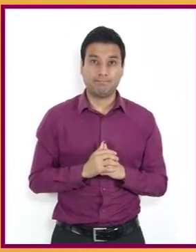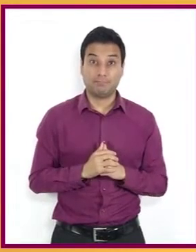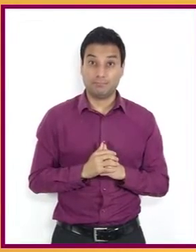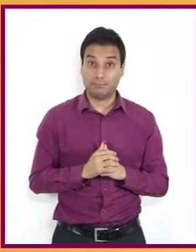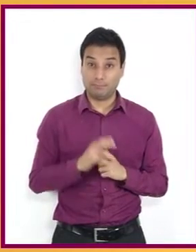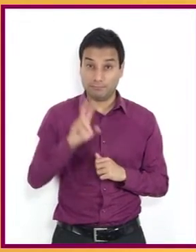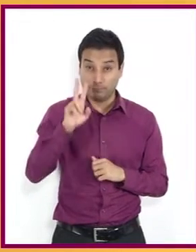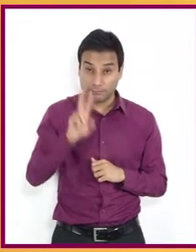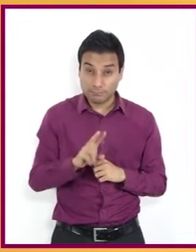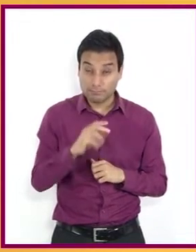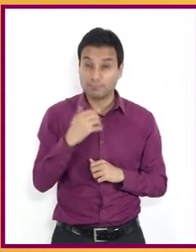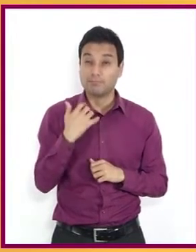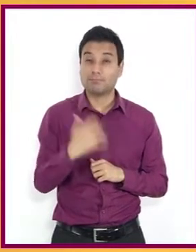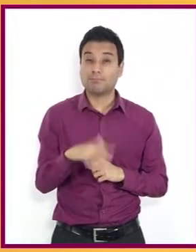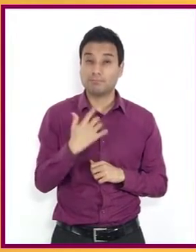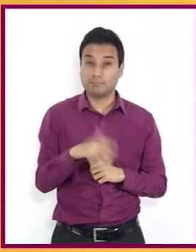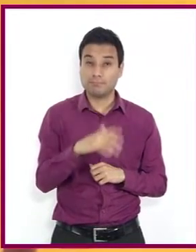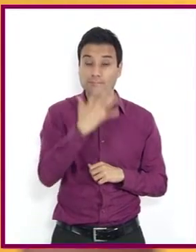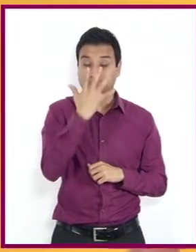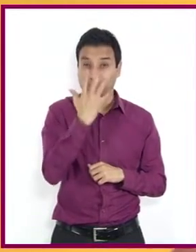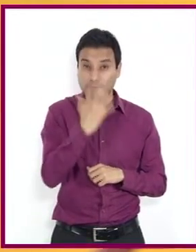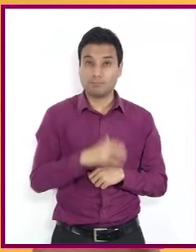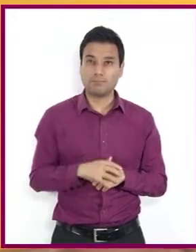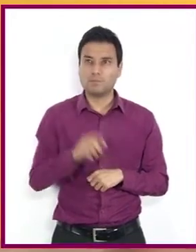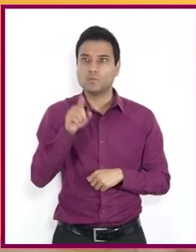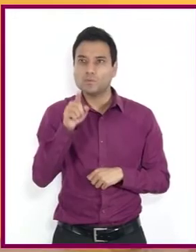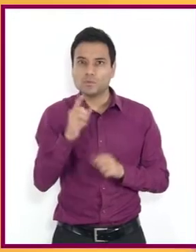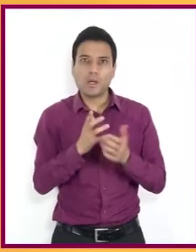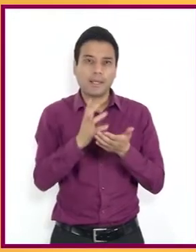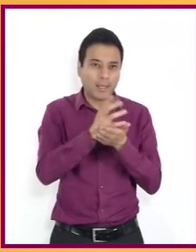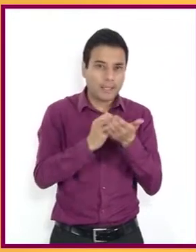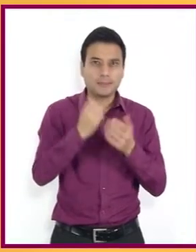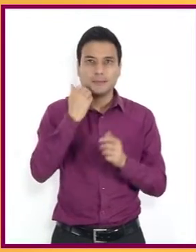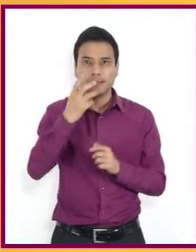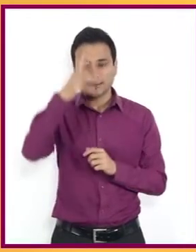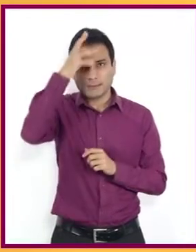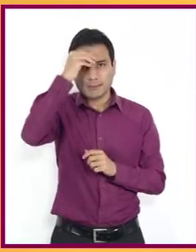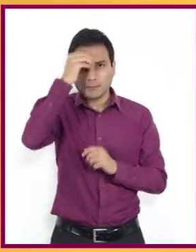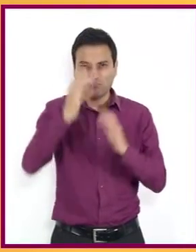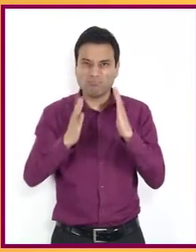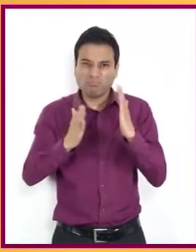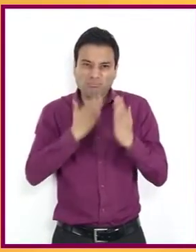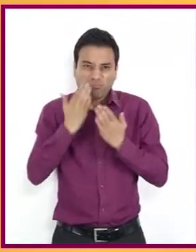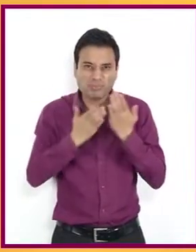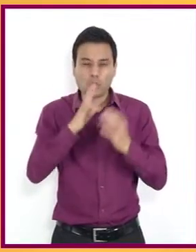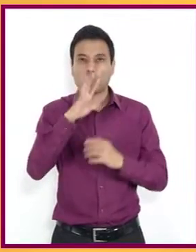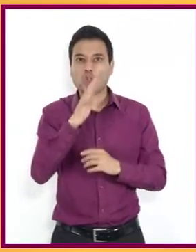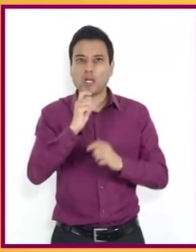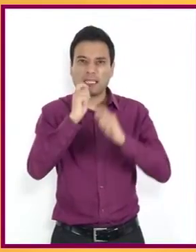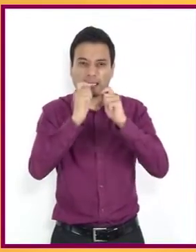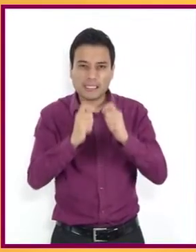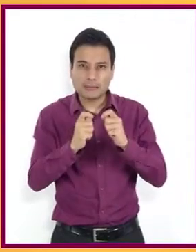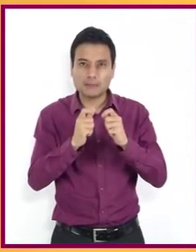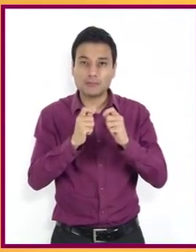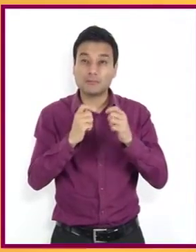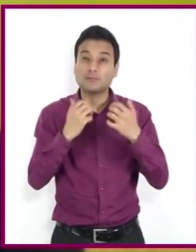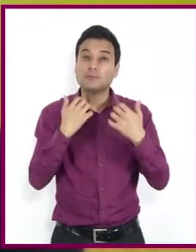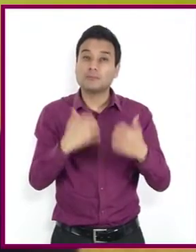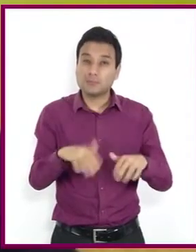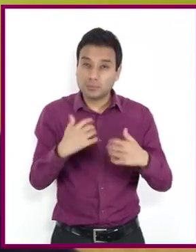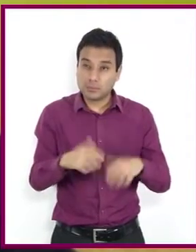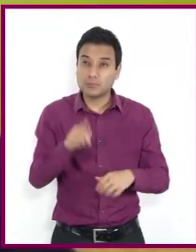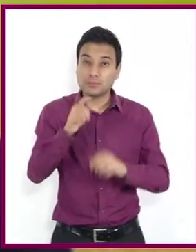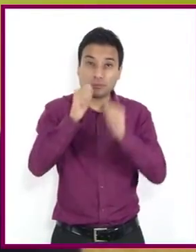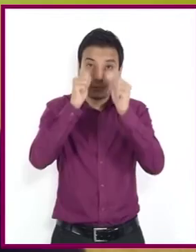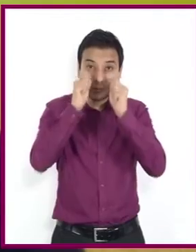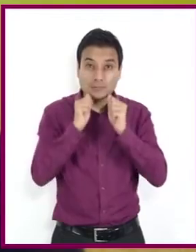verdad, qué triste que sus ganas de conocer y explicar lo que sucedía con el sol terminaran por cegarlo.